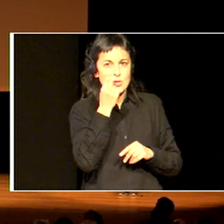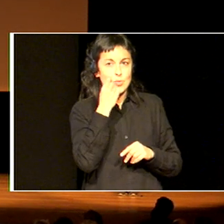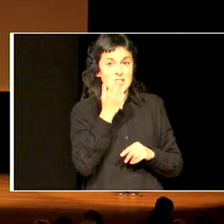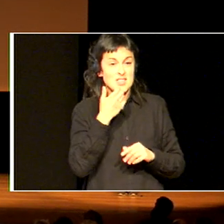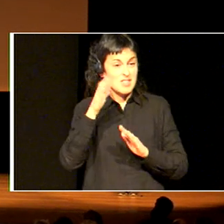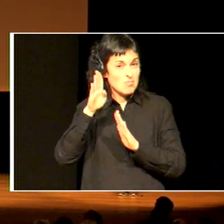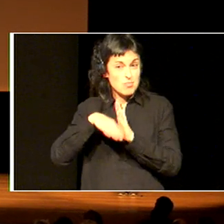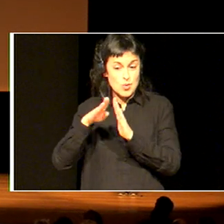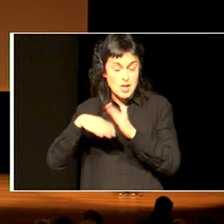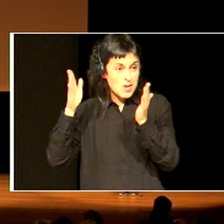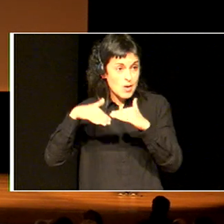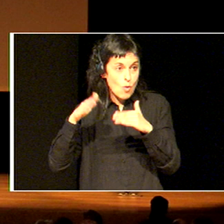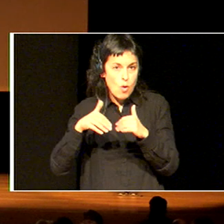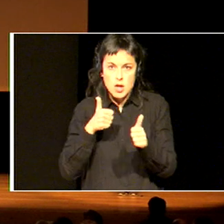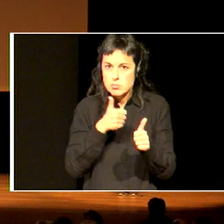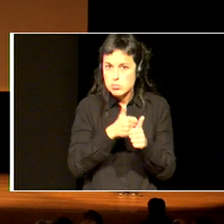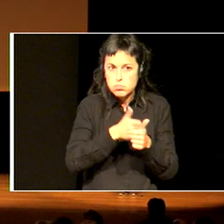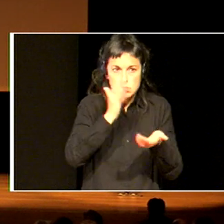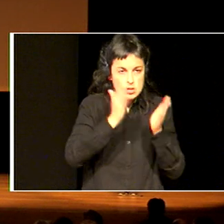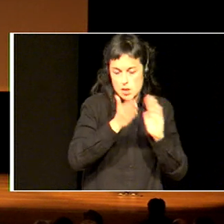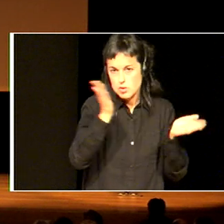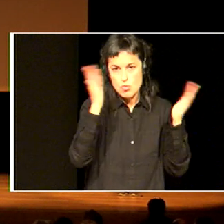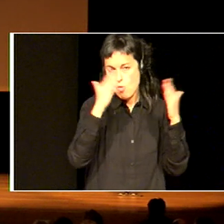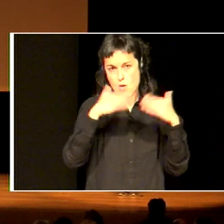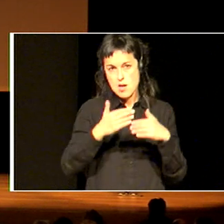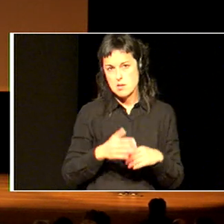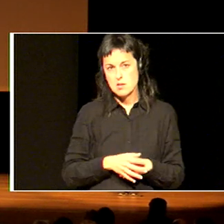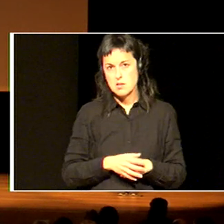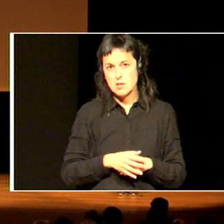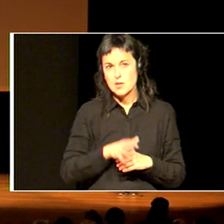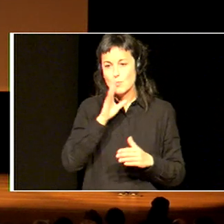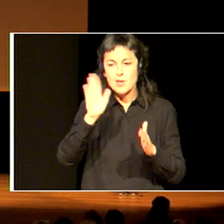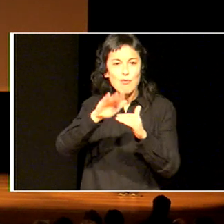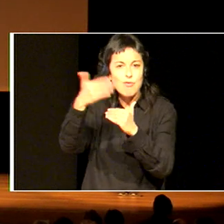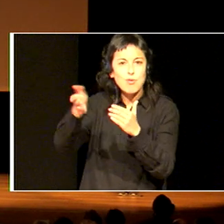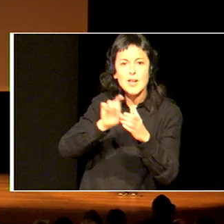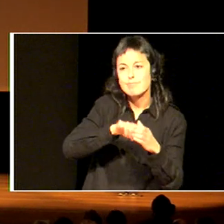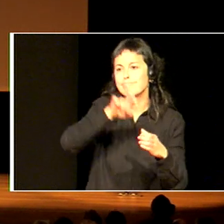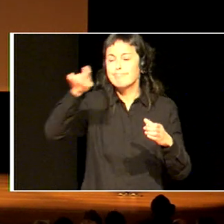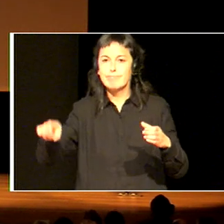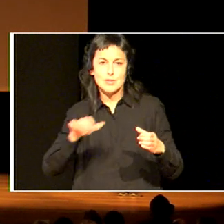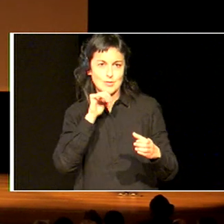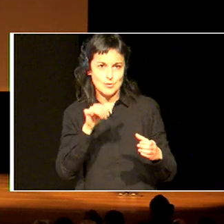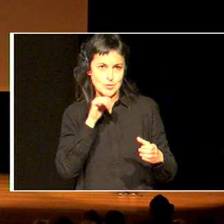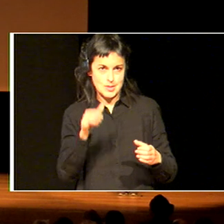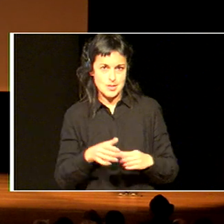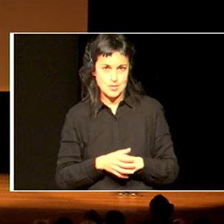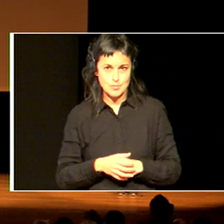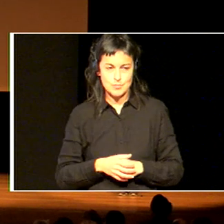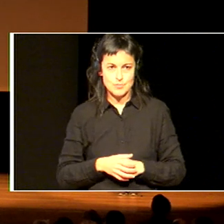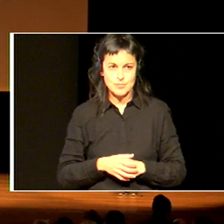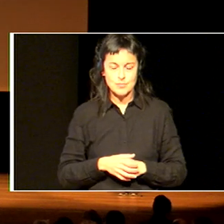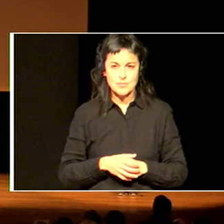izango inolako laguntza terapeutiko hori. Ze, azkenean, ba, bueno, ba, ez dute nahi izaten ikastetxetik kanpo